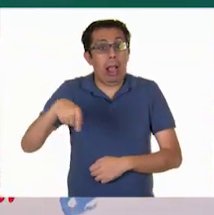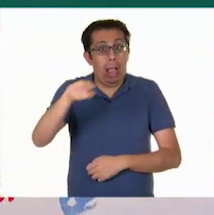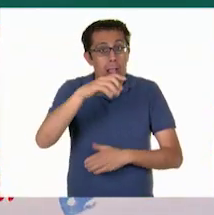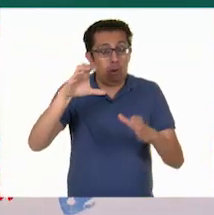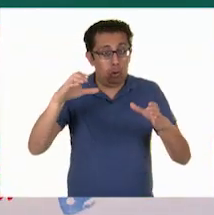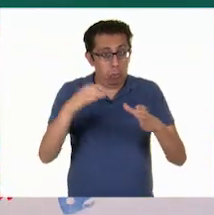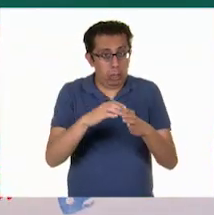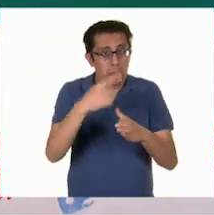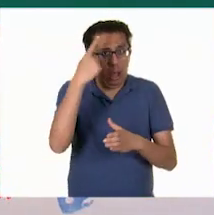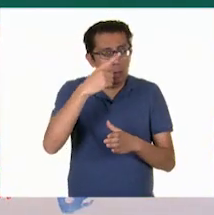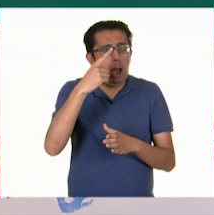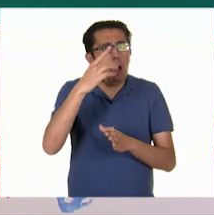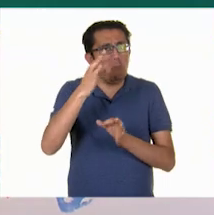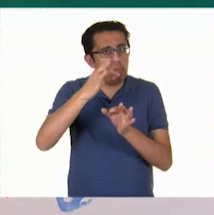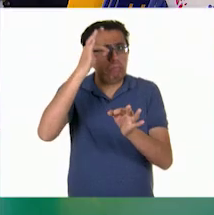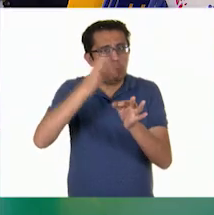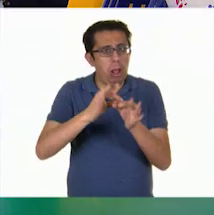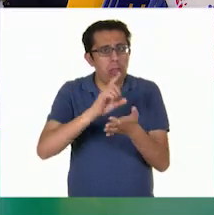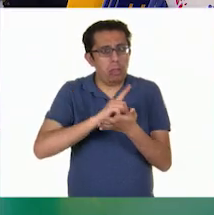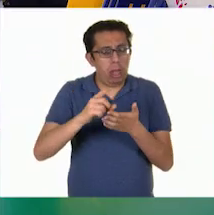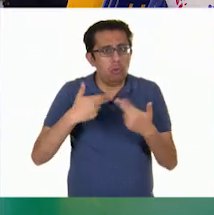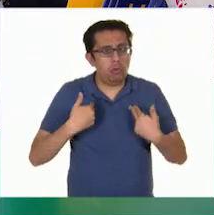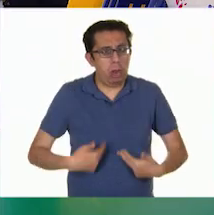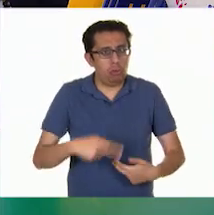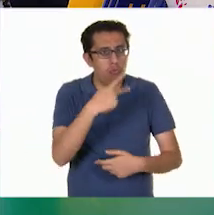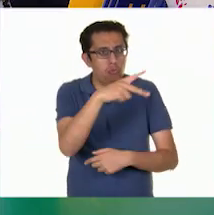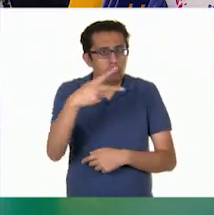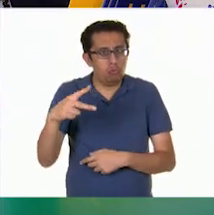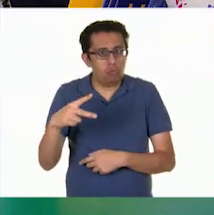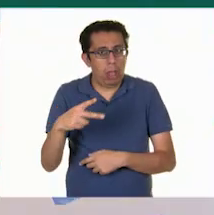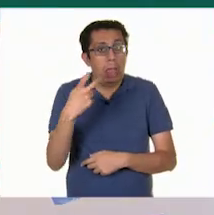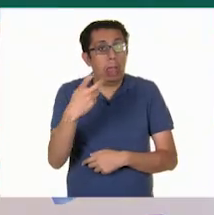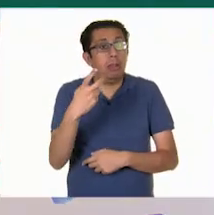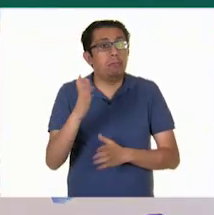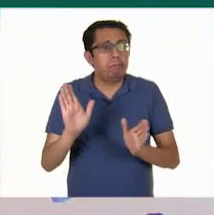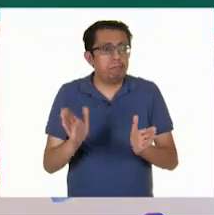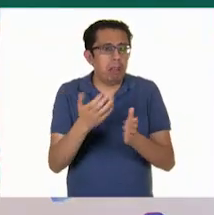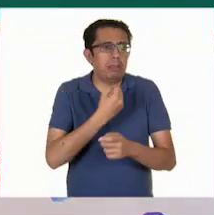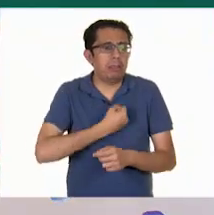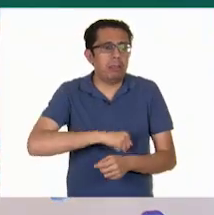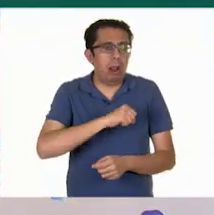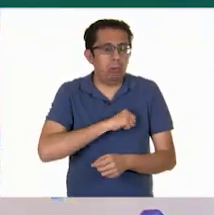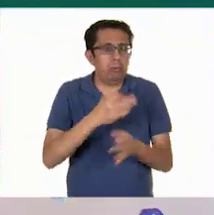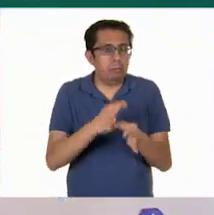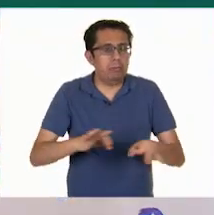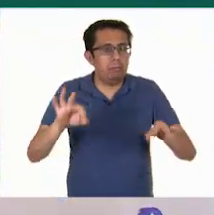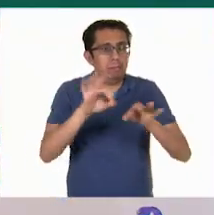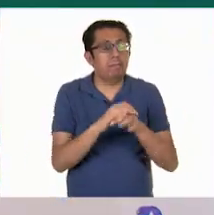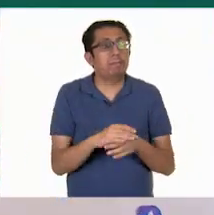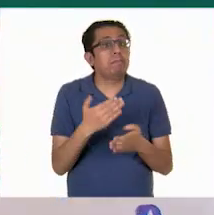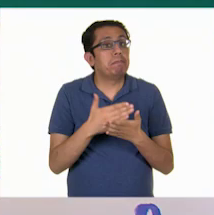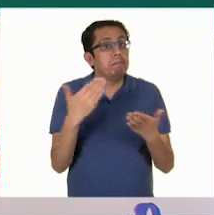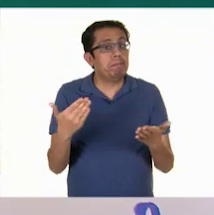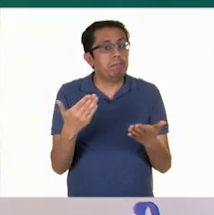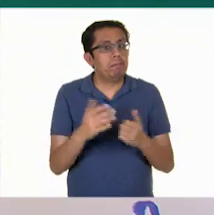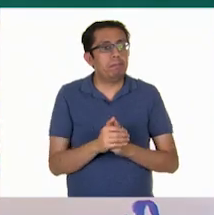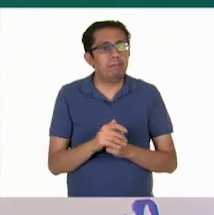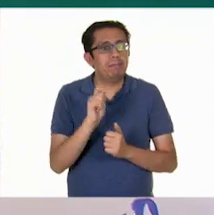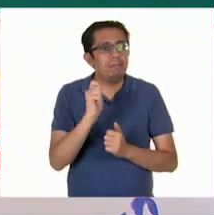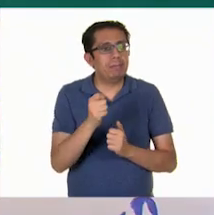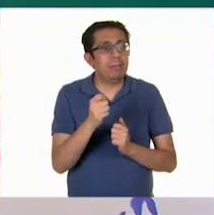caso, los espacios que promuevan la salud son importantes para ello. Y bueno, ahora, si les parece, pasemos